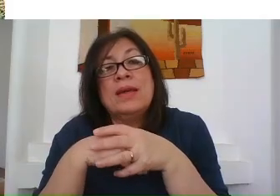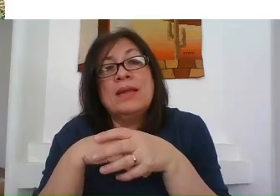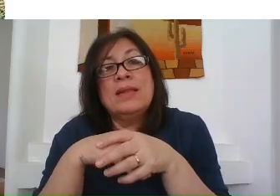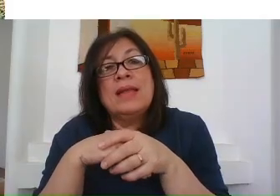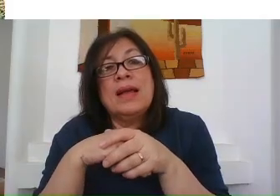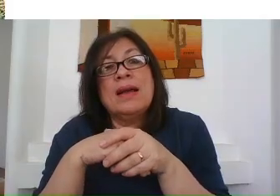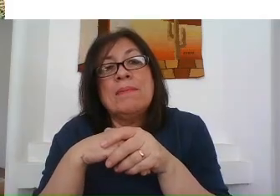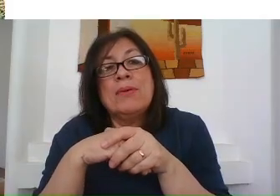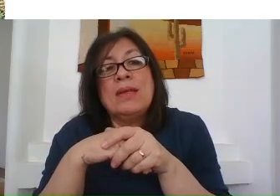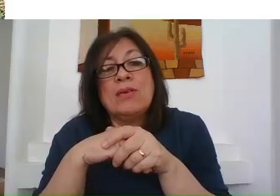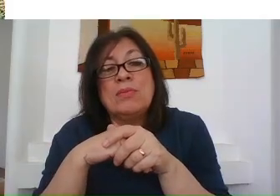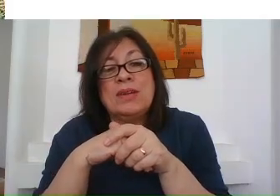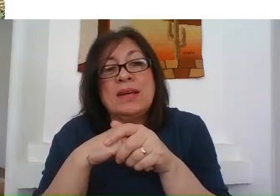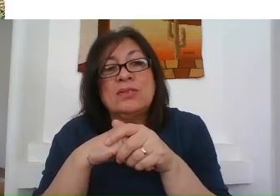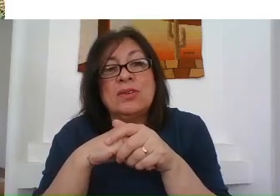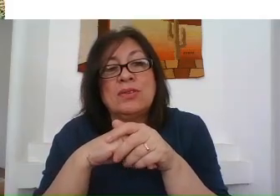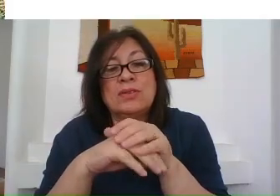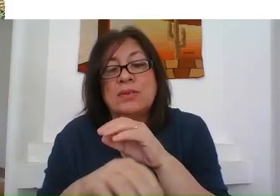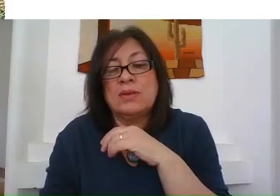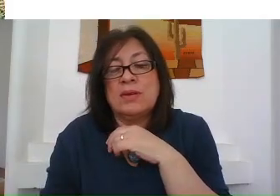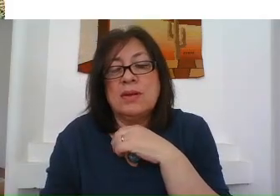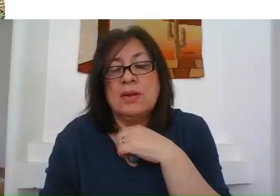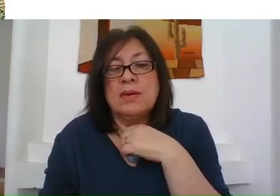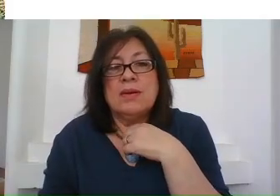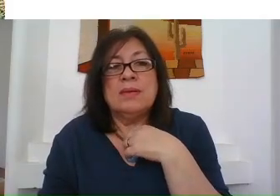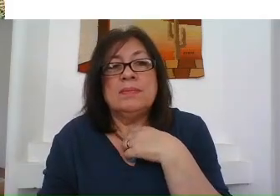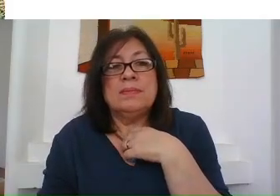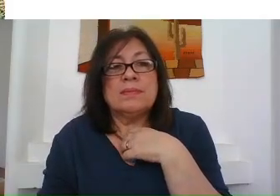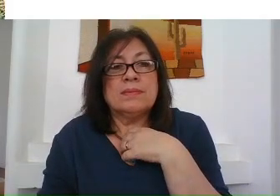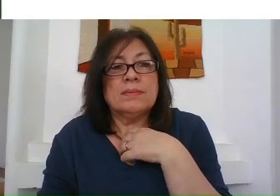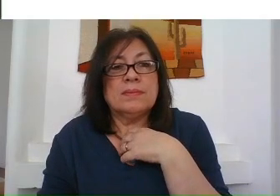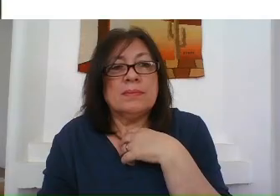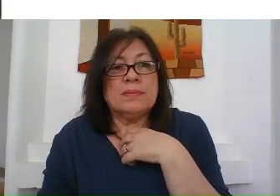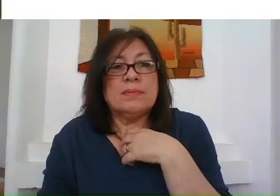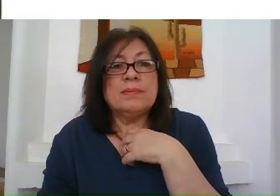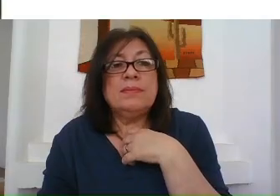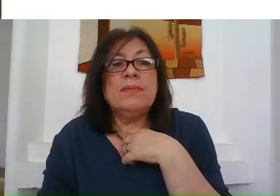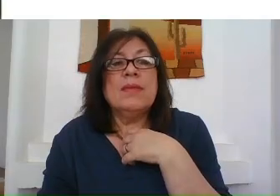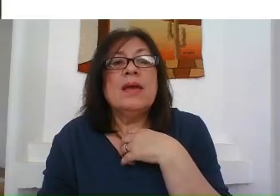¿no? Del campo de la comunicación.